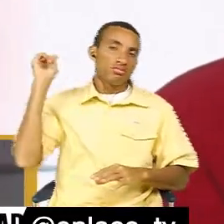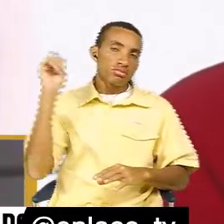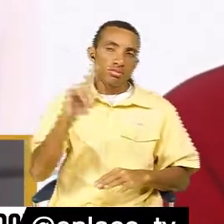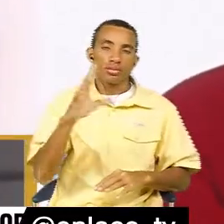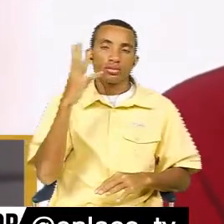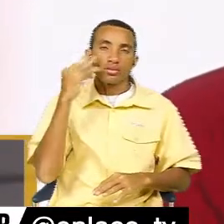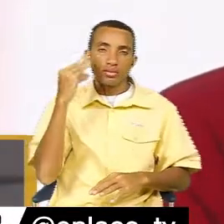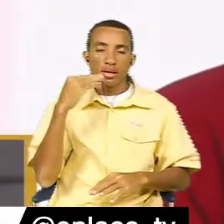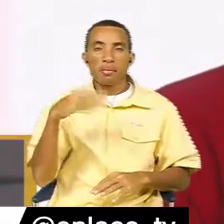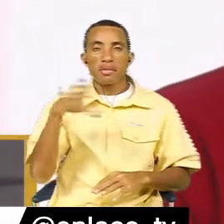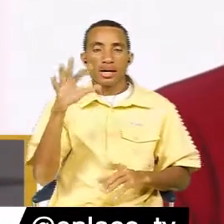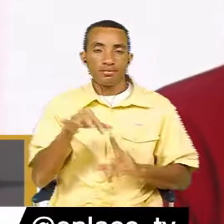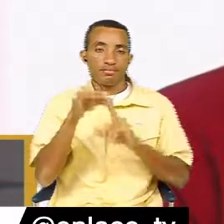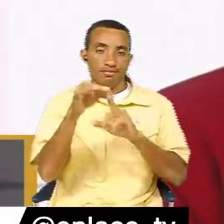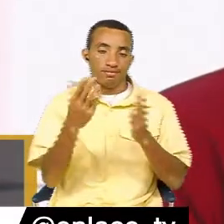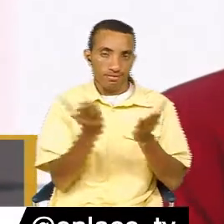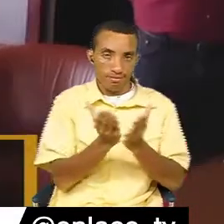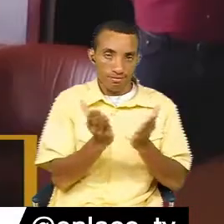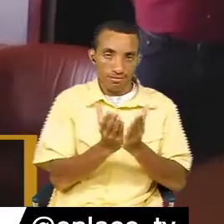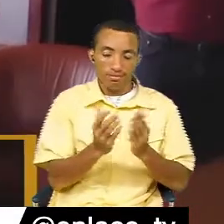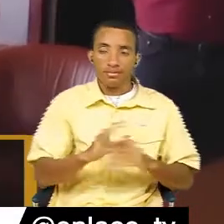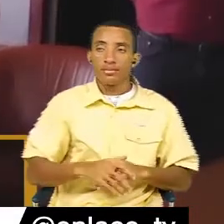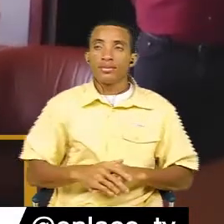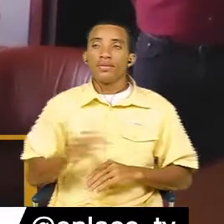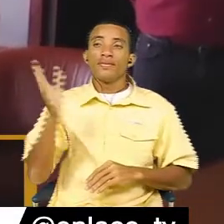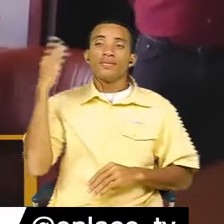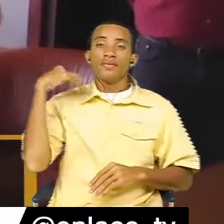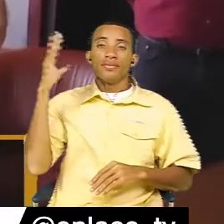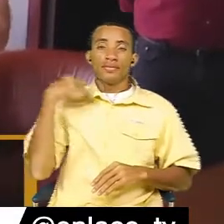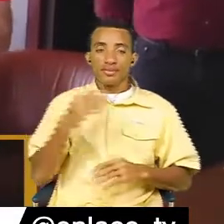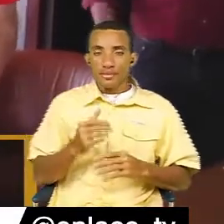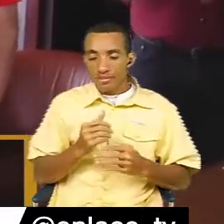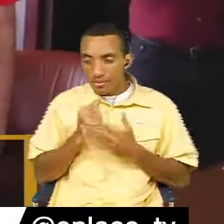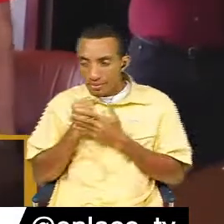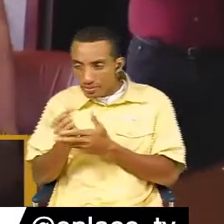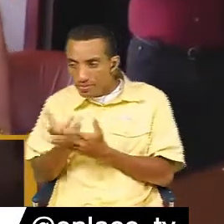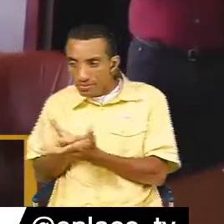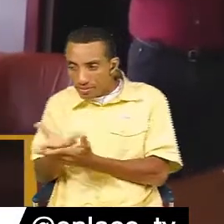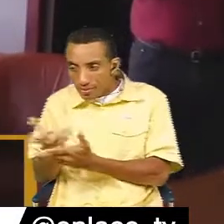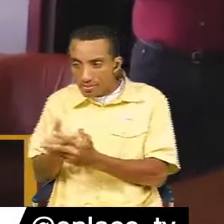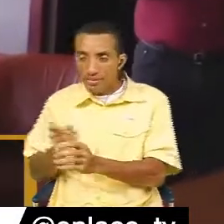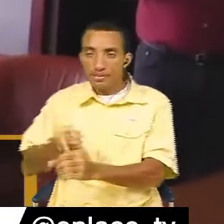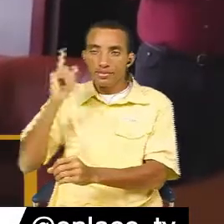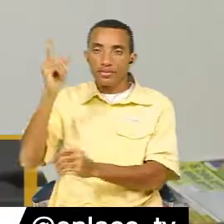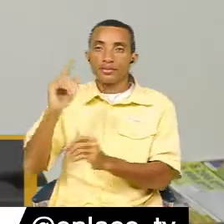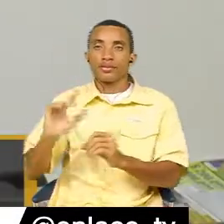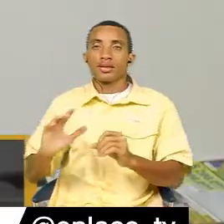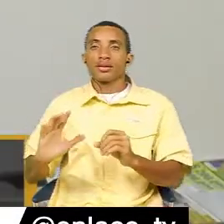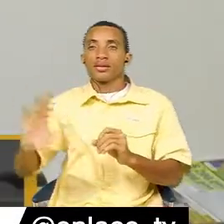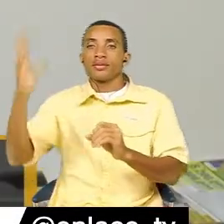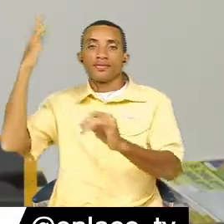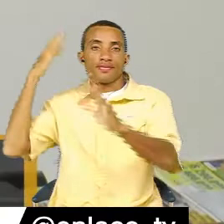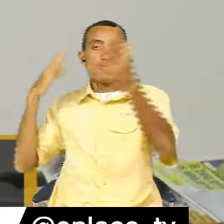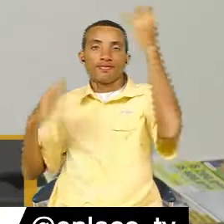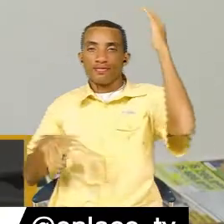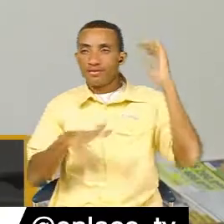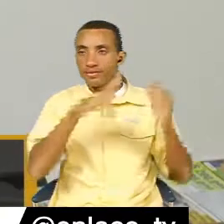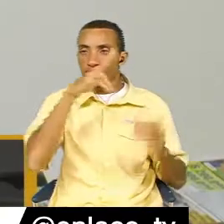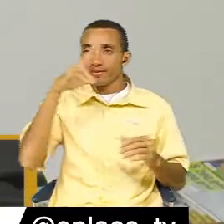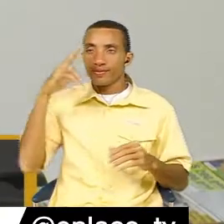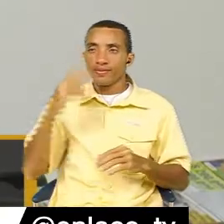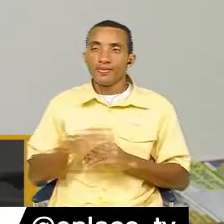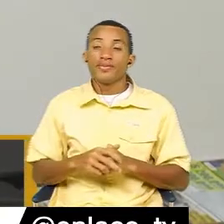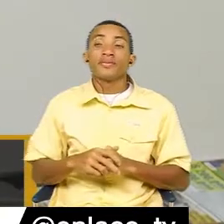el educativo. Jaramillo estuvo desde un principio como asesor de la Oficina de Política Rural. Educación es la